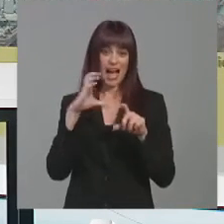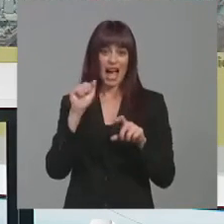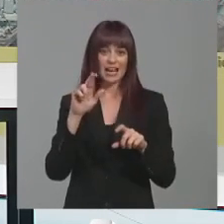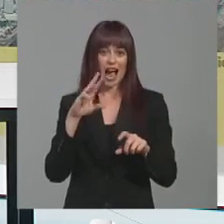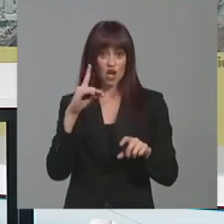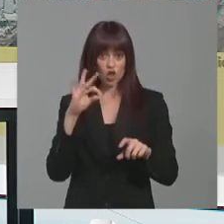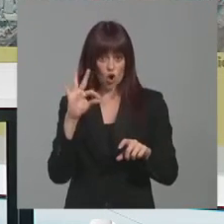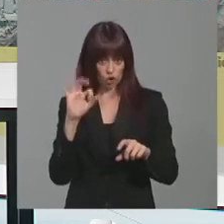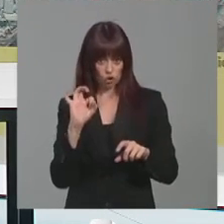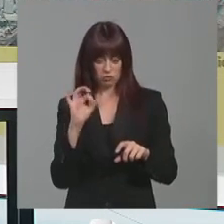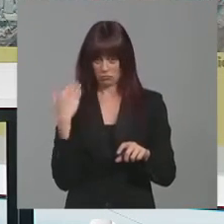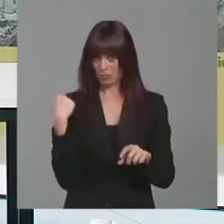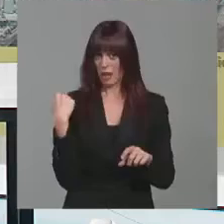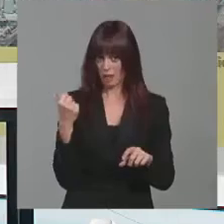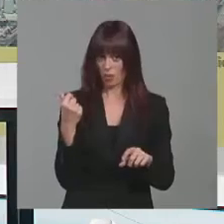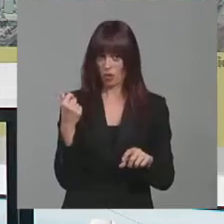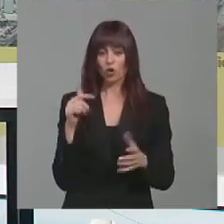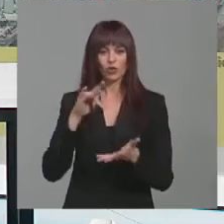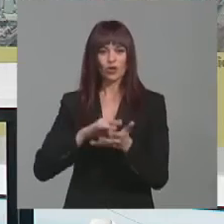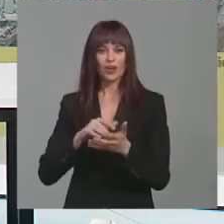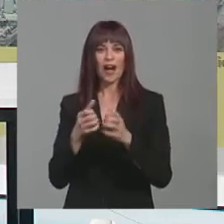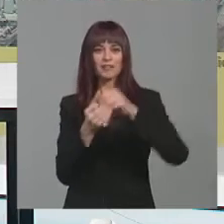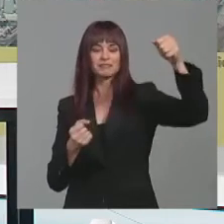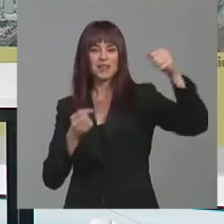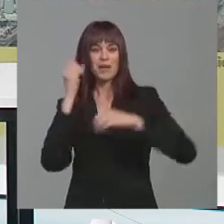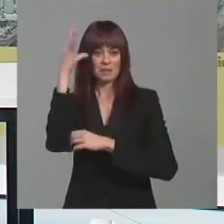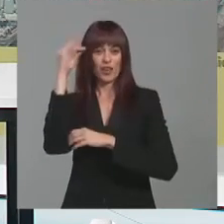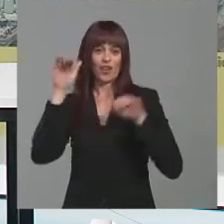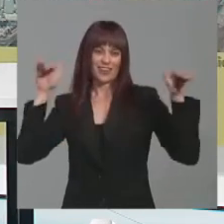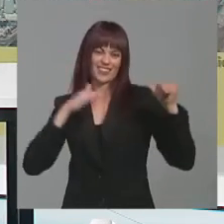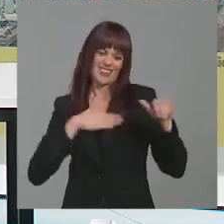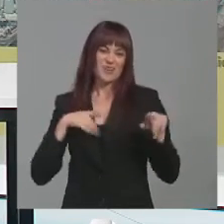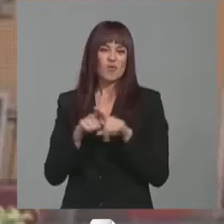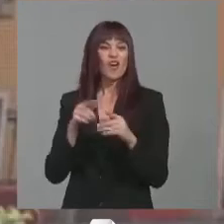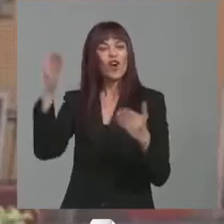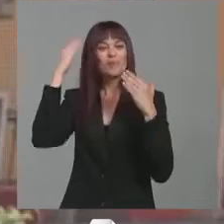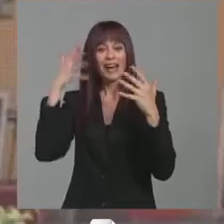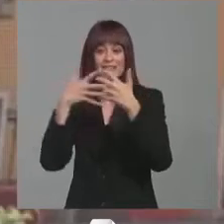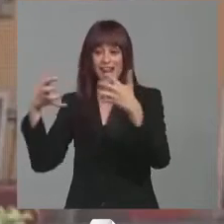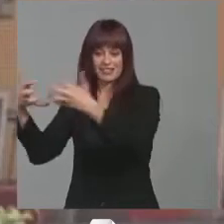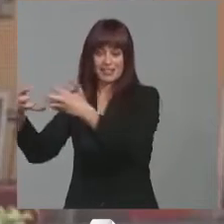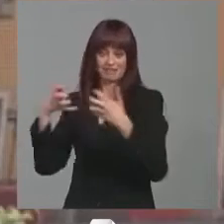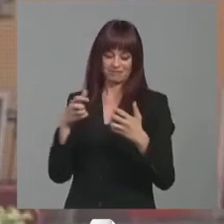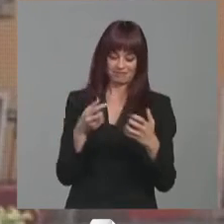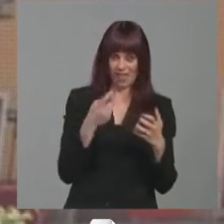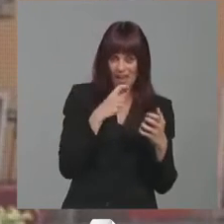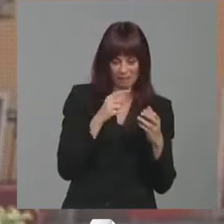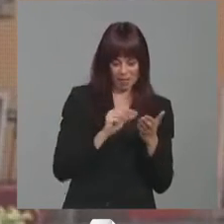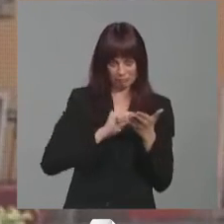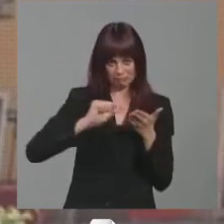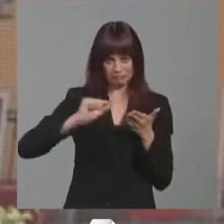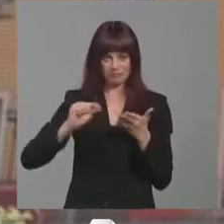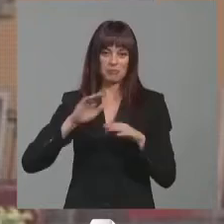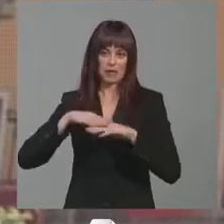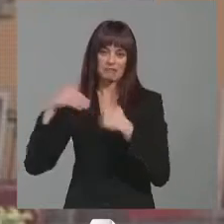murciano que recientemente estuvo en un pregón en alcantarilla y hemos querido rendirle un hom también con sus frases en en los elementos que hemos difundido en